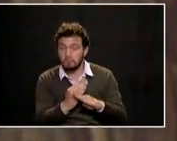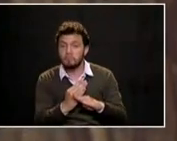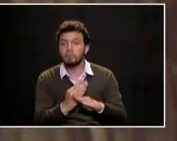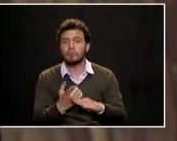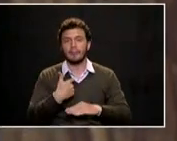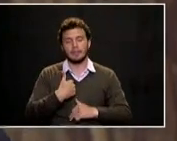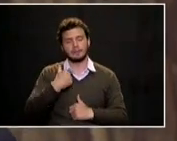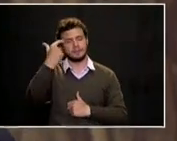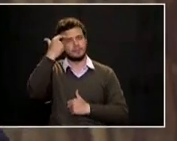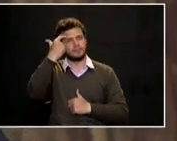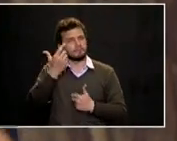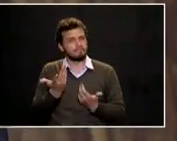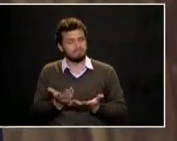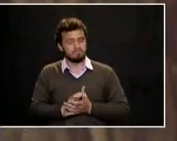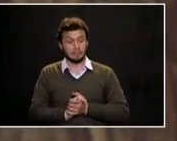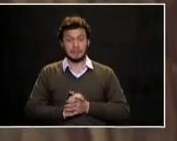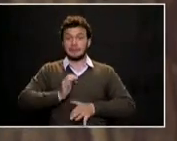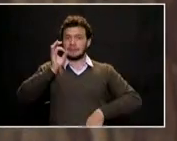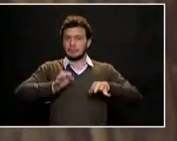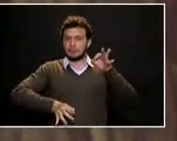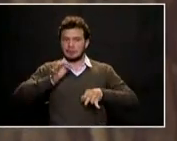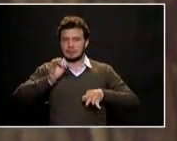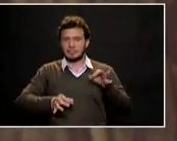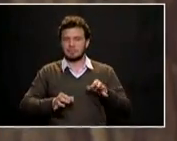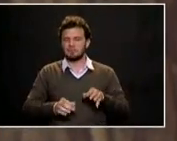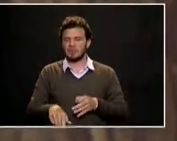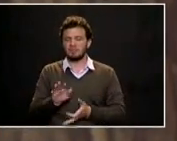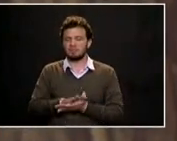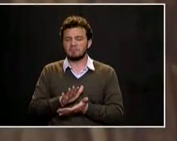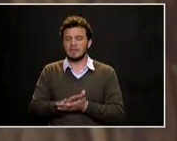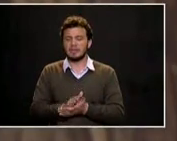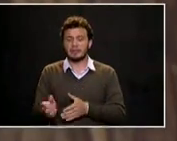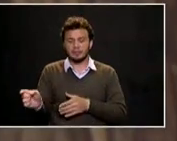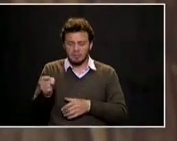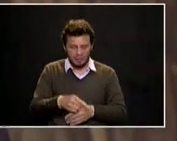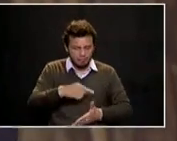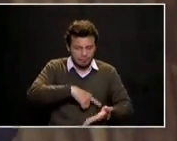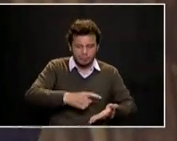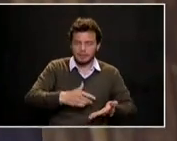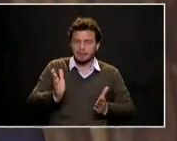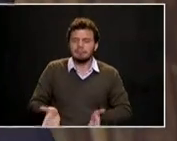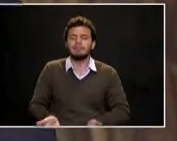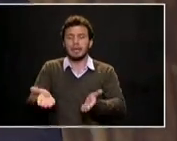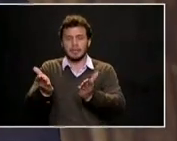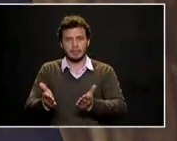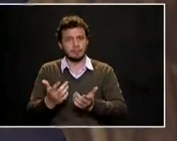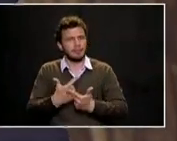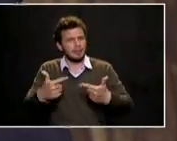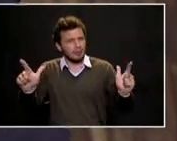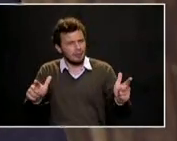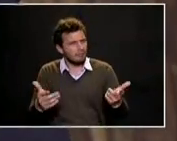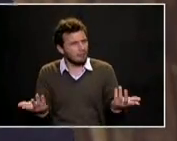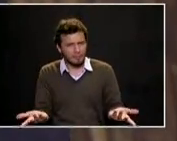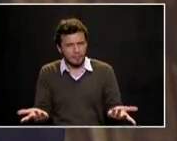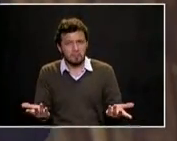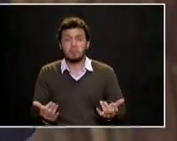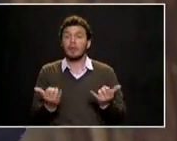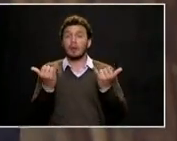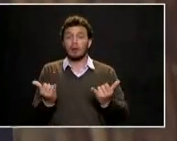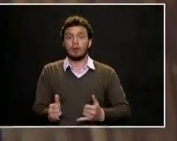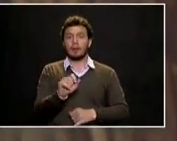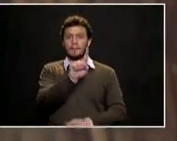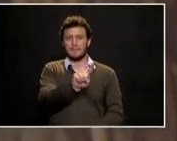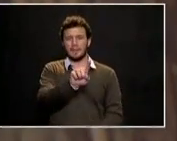la falta de aplicación de justicia y de impunidad, se debe al hacinamiento carcelario. Nosotros tenemos 1.800 personas hacinadas